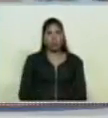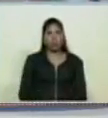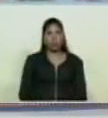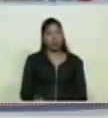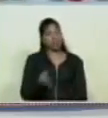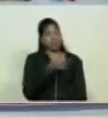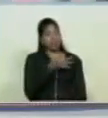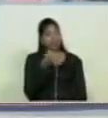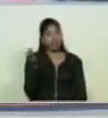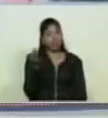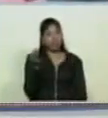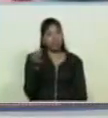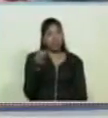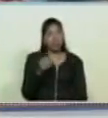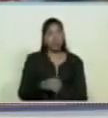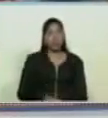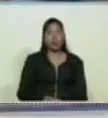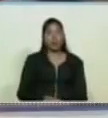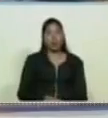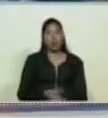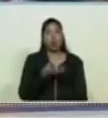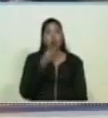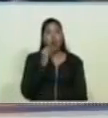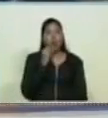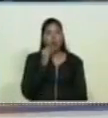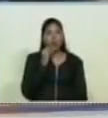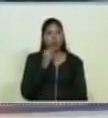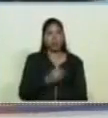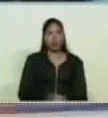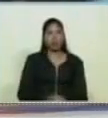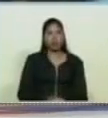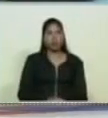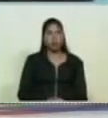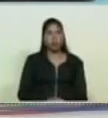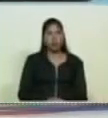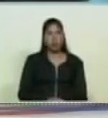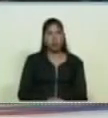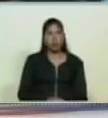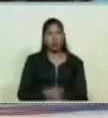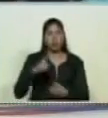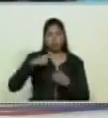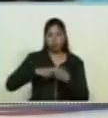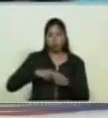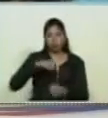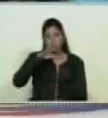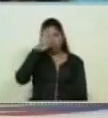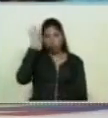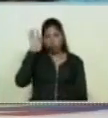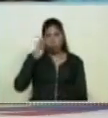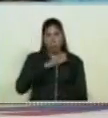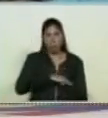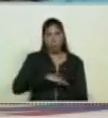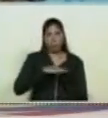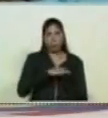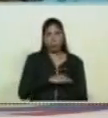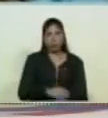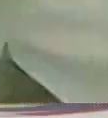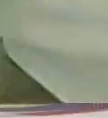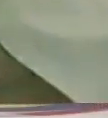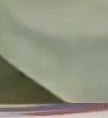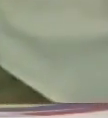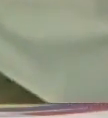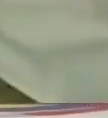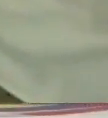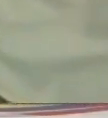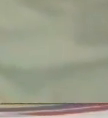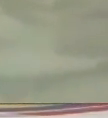Perfecto, presidente. Ese es Gabriel, otro joven de la misión Robert Serra. Yo quiero que también conozca, presidente, y Venezuela, otra